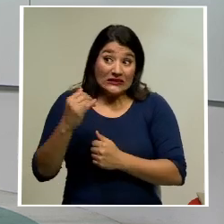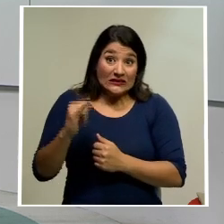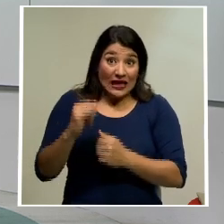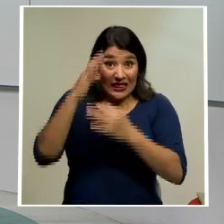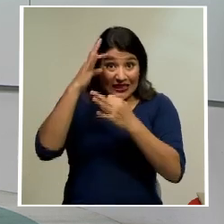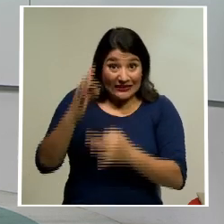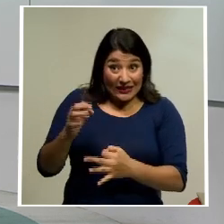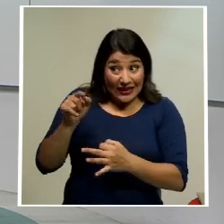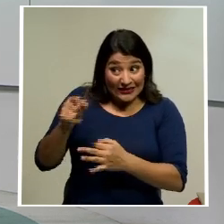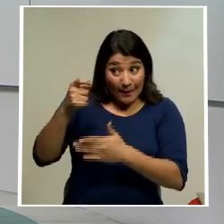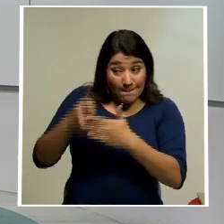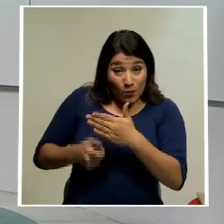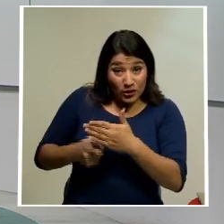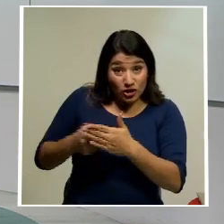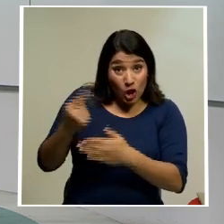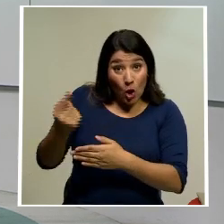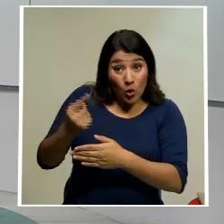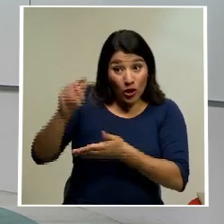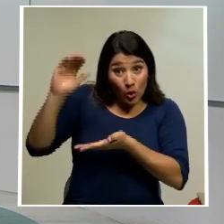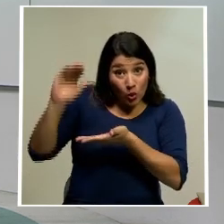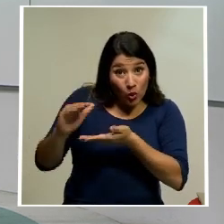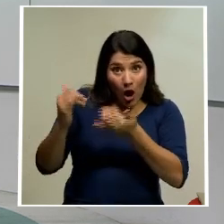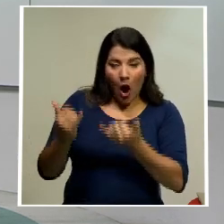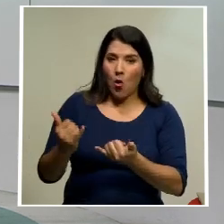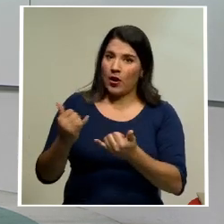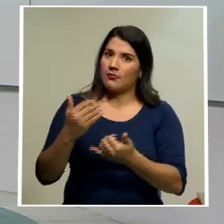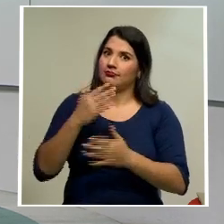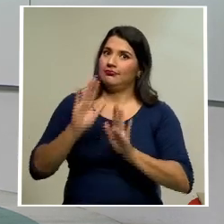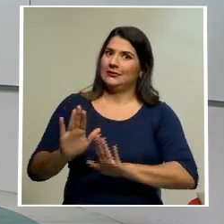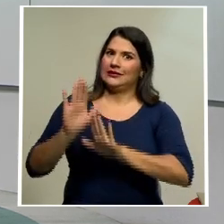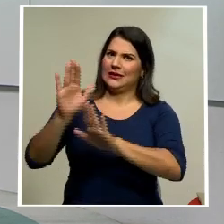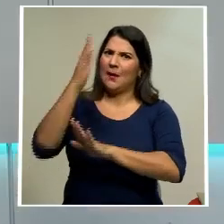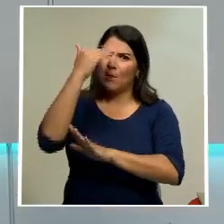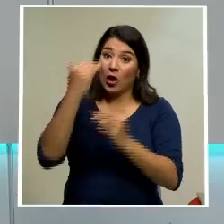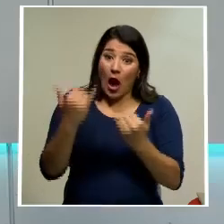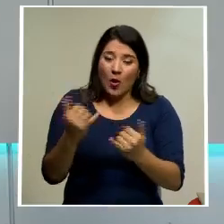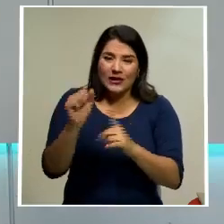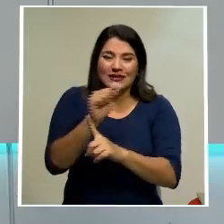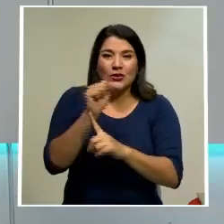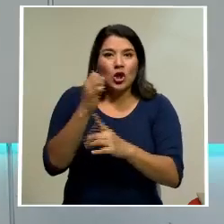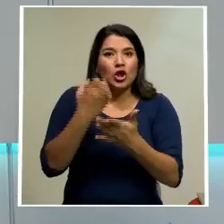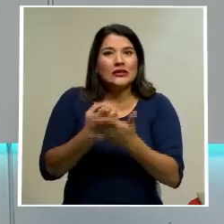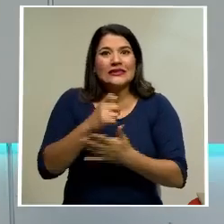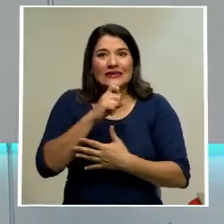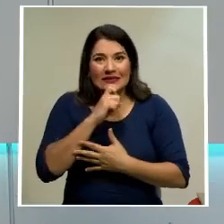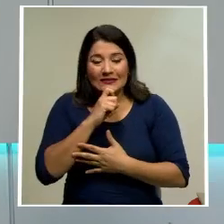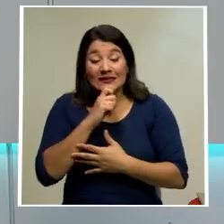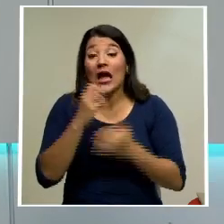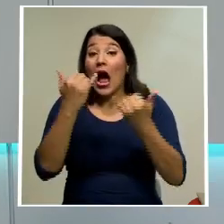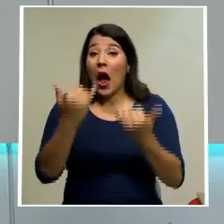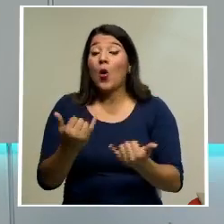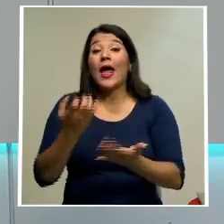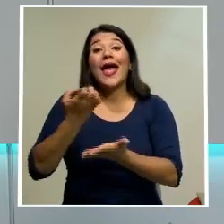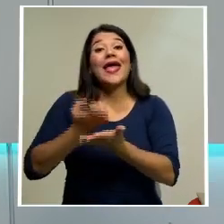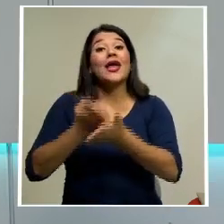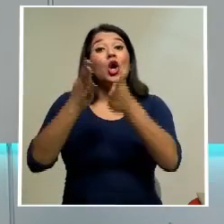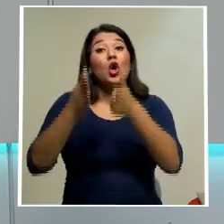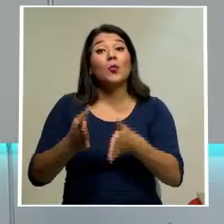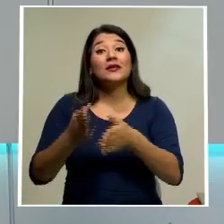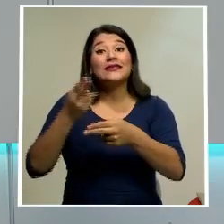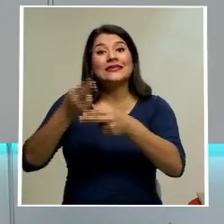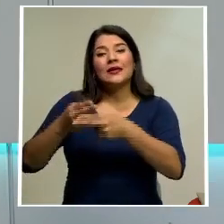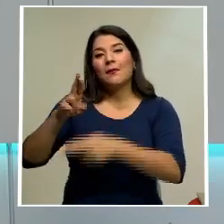porque la situación está un poco grave. Roxana Morales, la economista, bien lo decía también, no solo el precio de